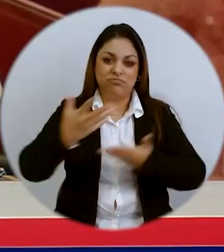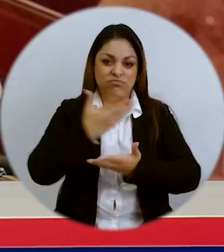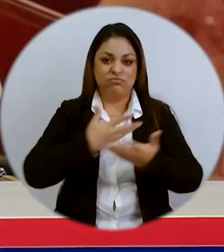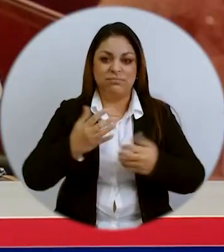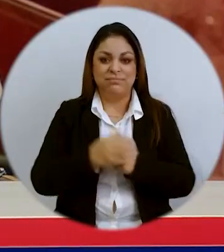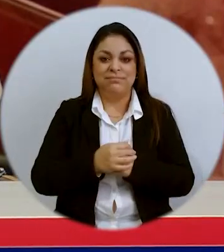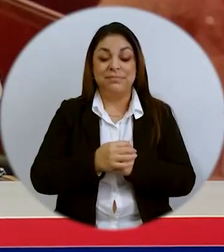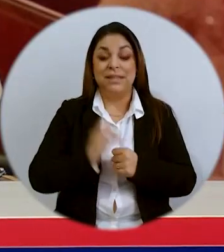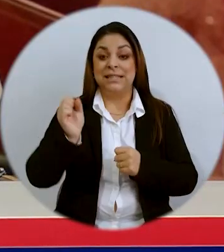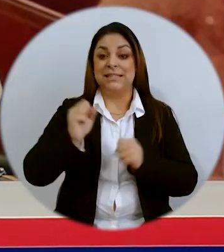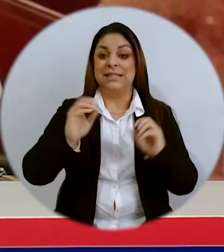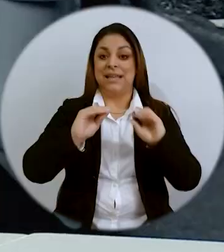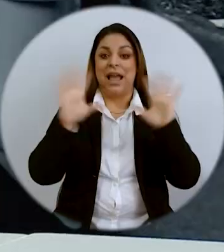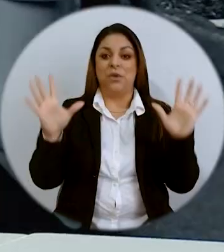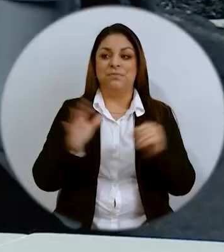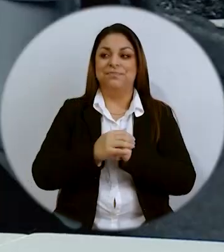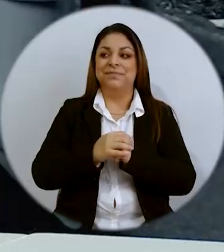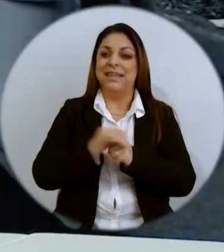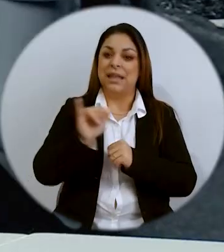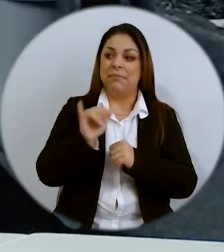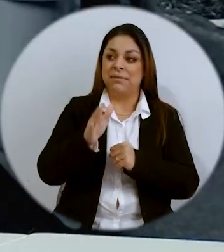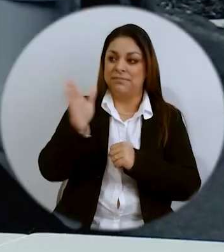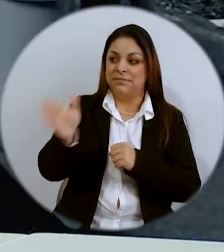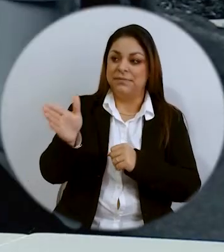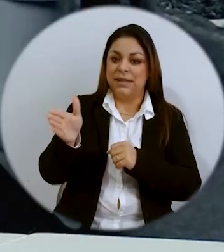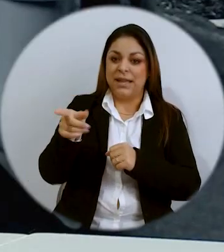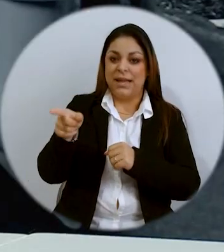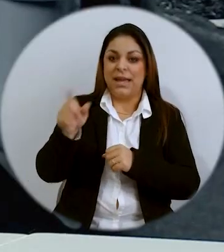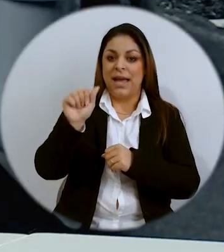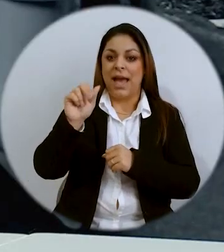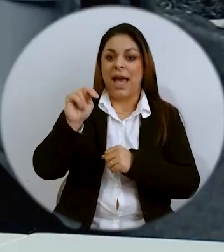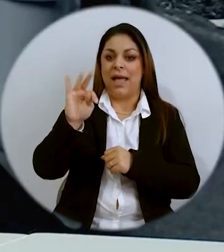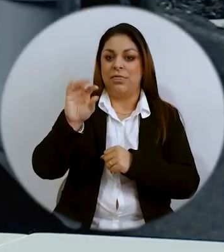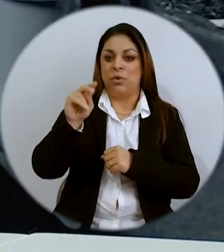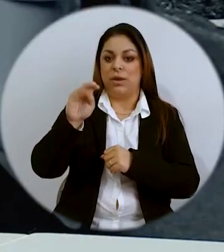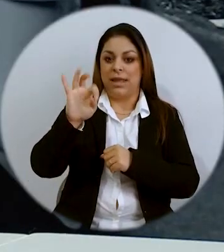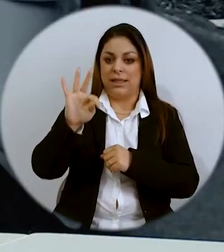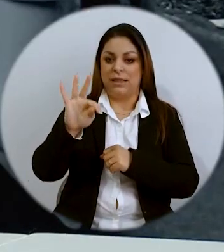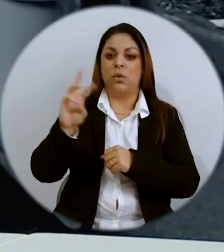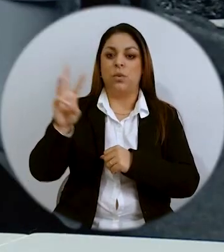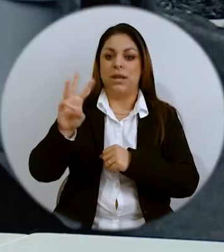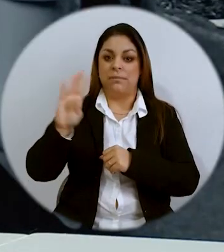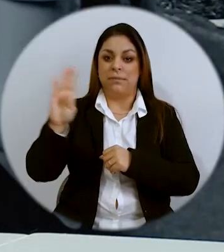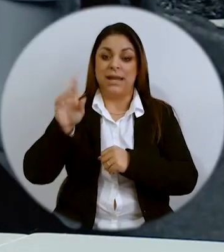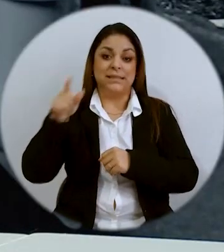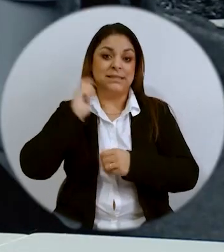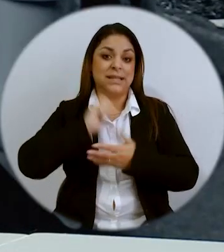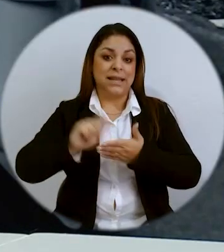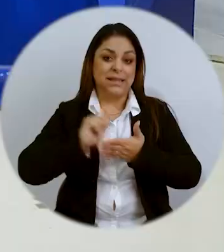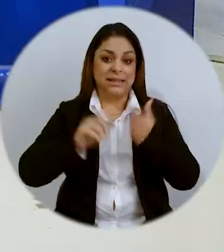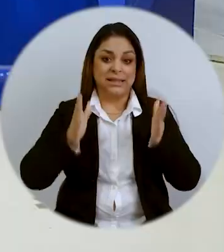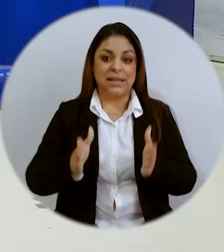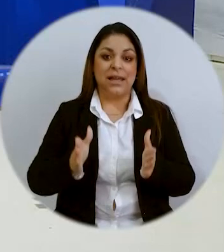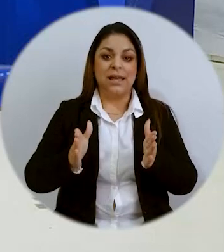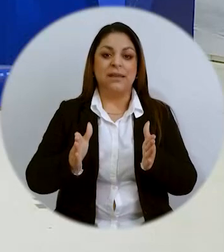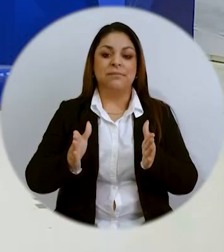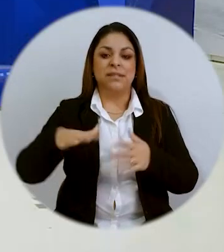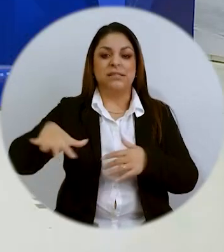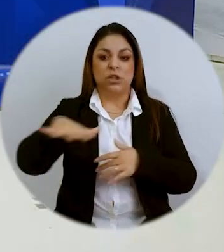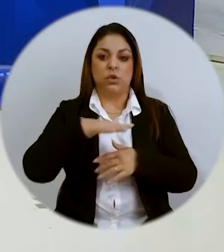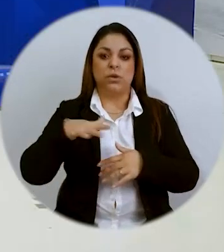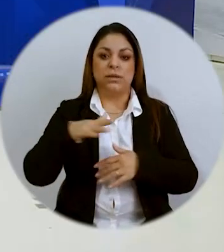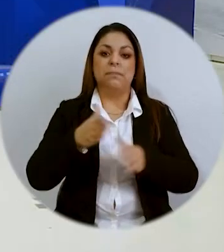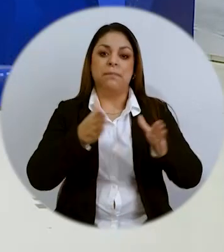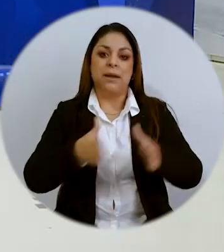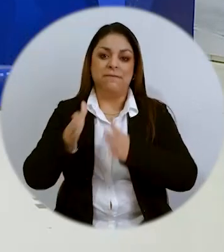conversación. Claro que sí, y también nos acompaña a Antoinette Williams Barnett, quien es la secretaria sectorial de